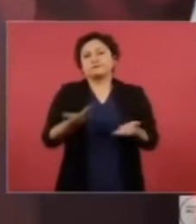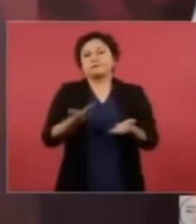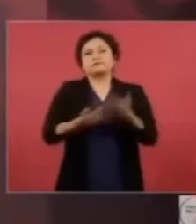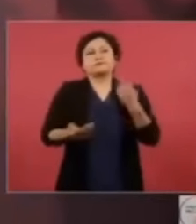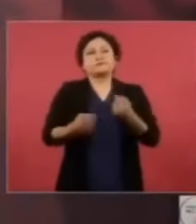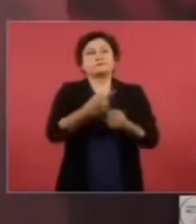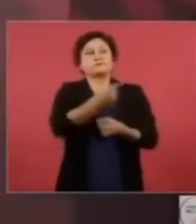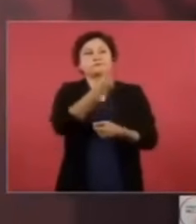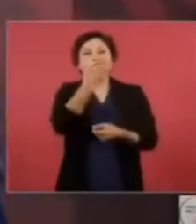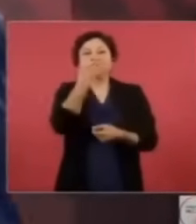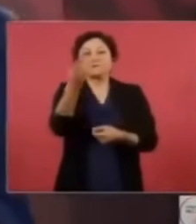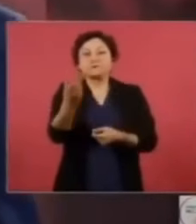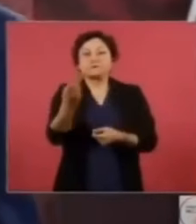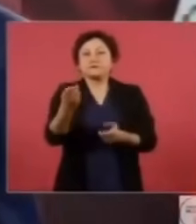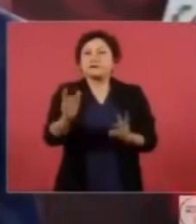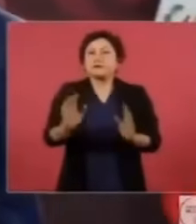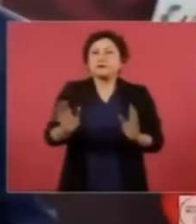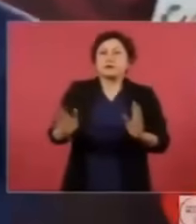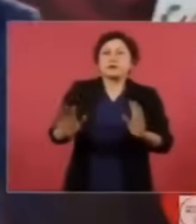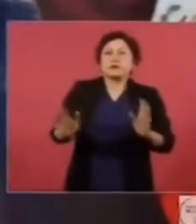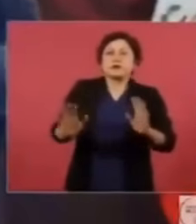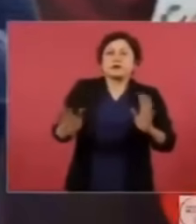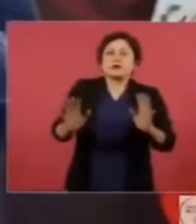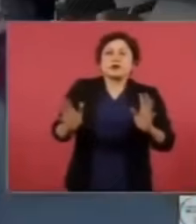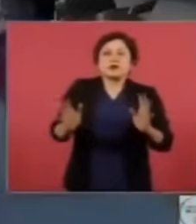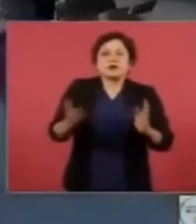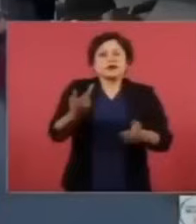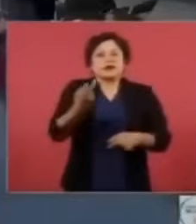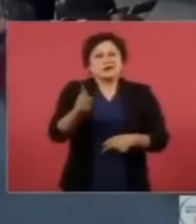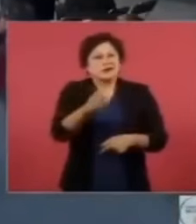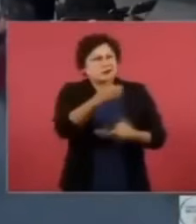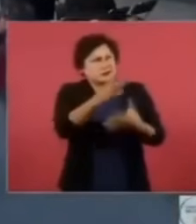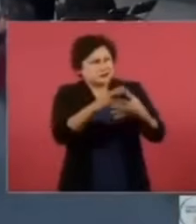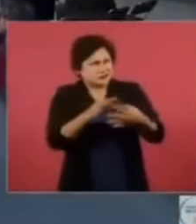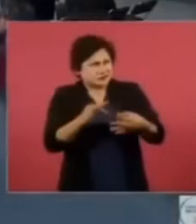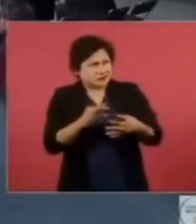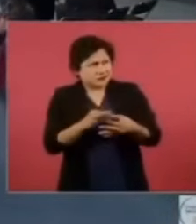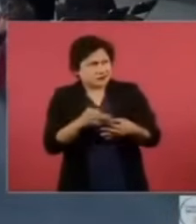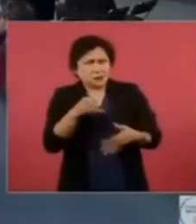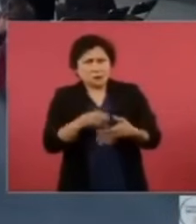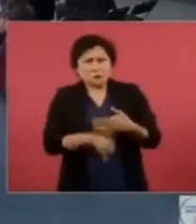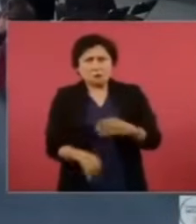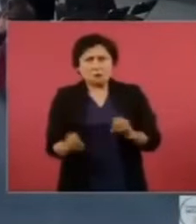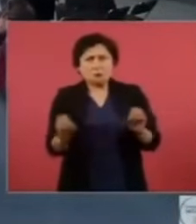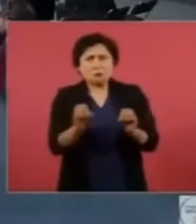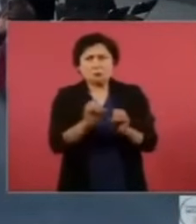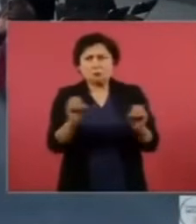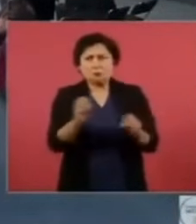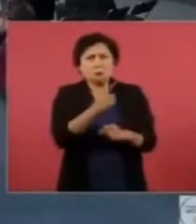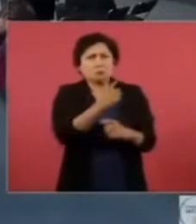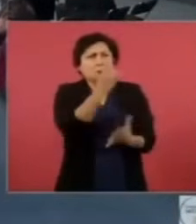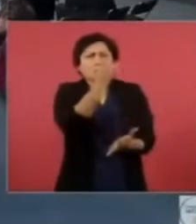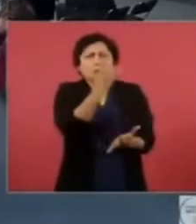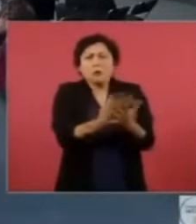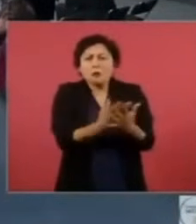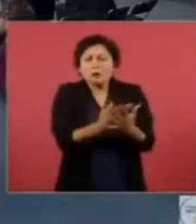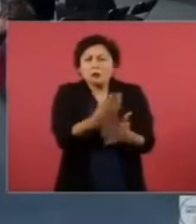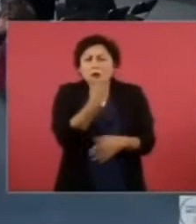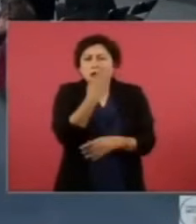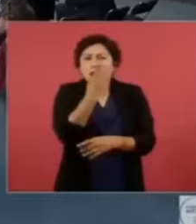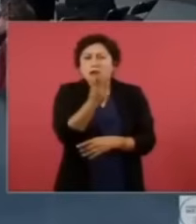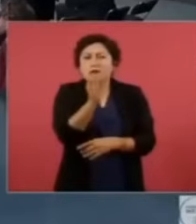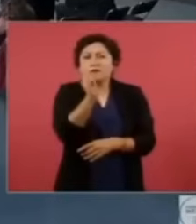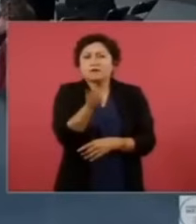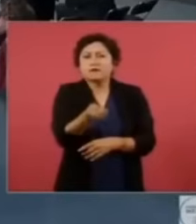limpiecita su toga su asiento sus silla el el recinto donde están ahí discutiendo todo el tiempo en el poder